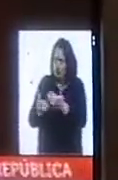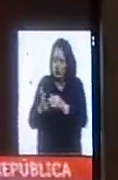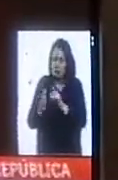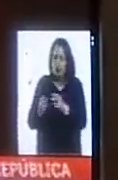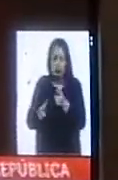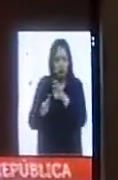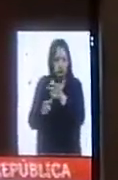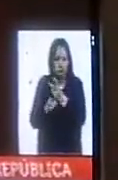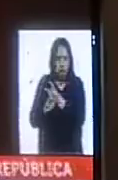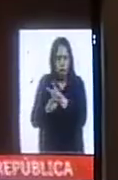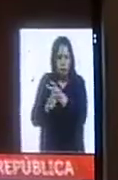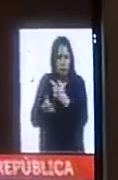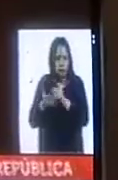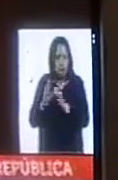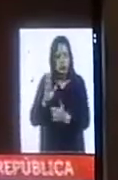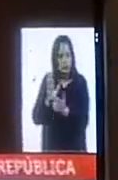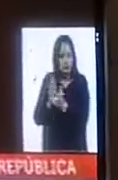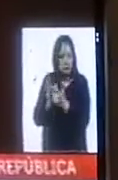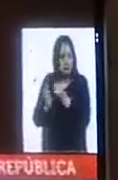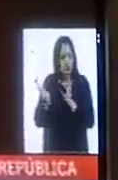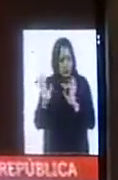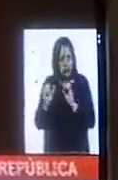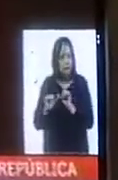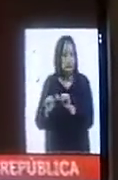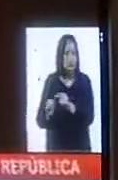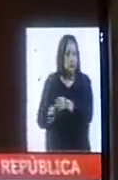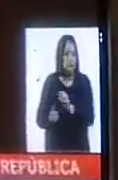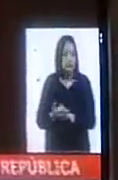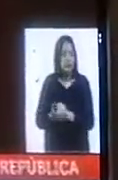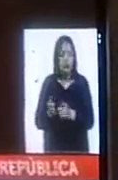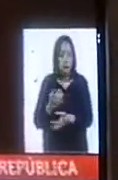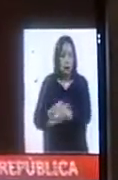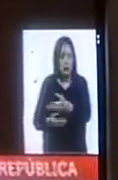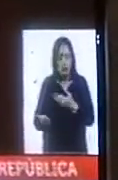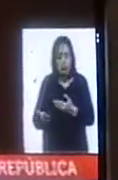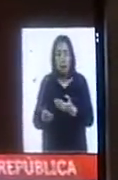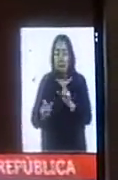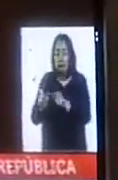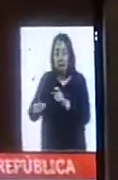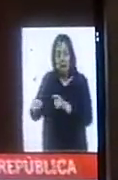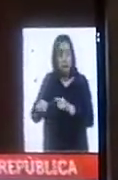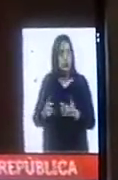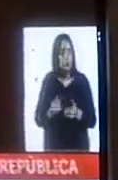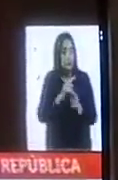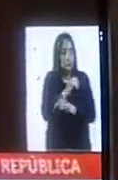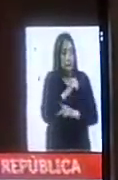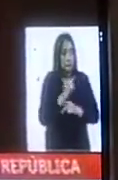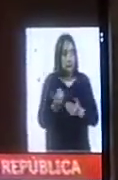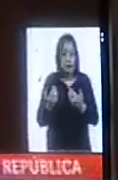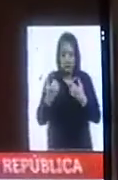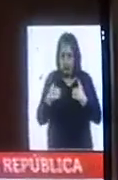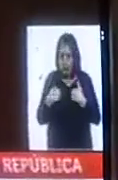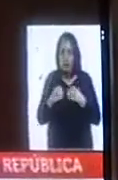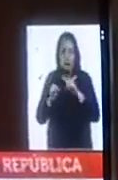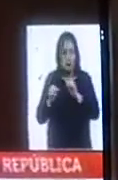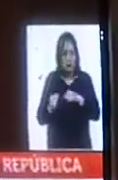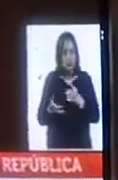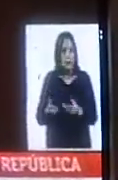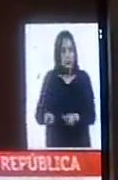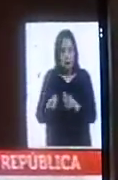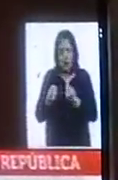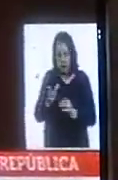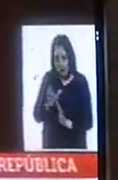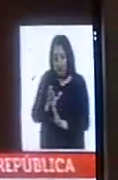la seguridad jurídica y a cambio la población local y el país reciben contribuciones que generen